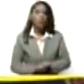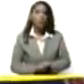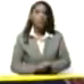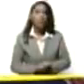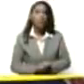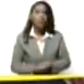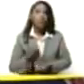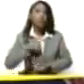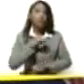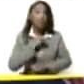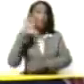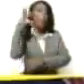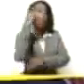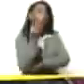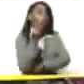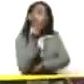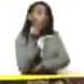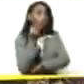Nosotros logramos,